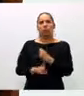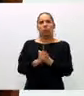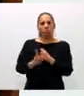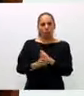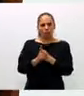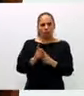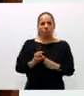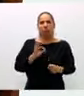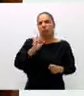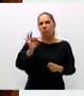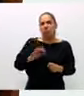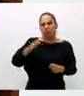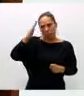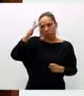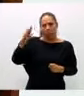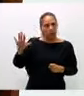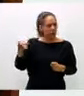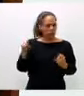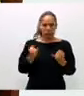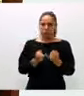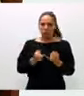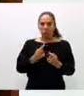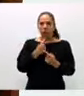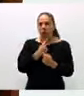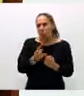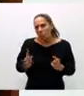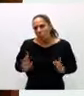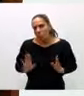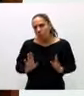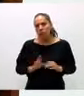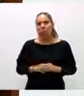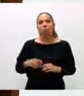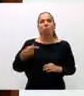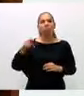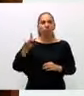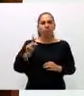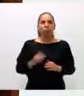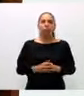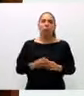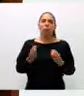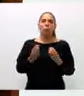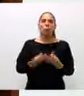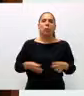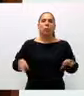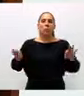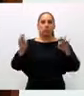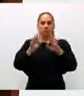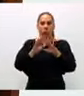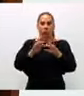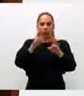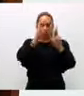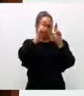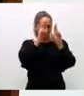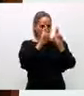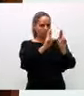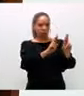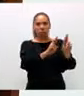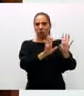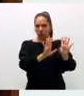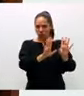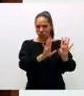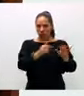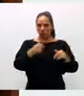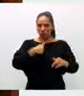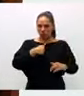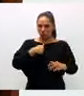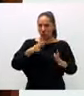adultas o aunque sea con niñas y niños, pero cuando la otra parte no es capaz de reconocer su participación en el